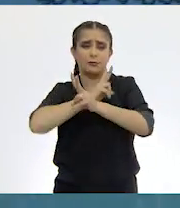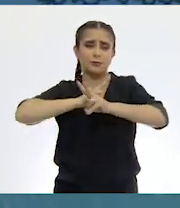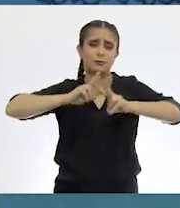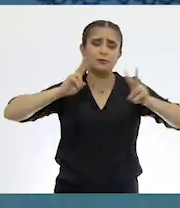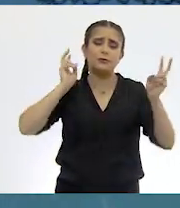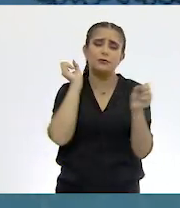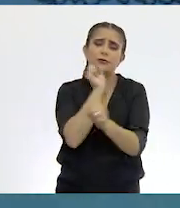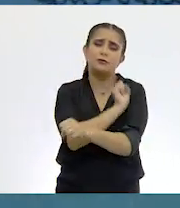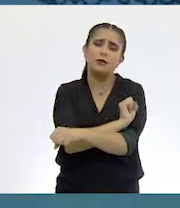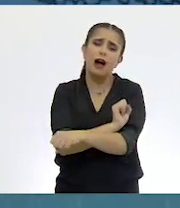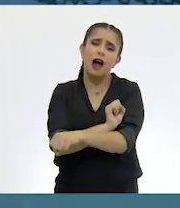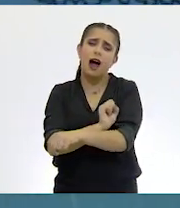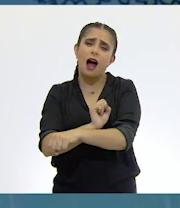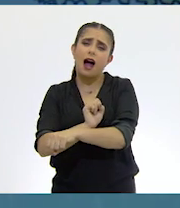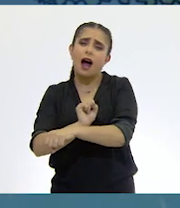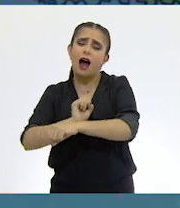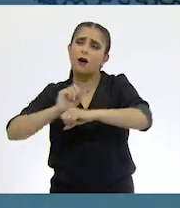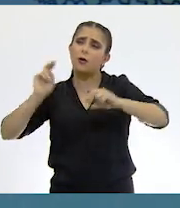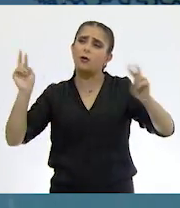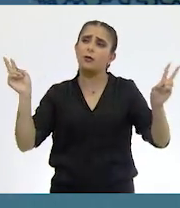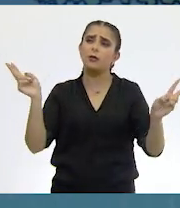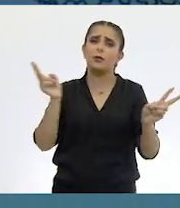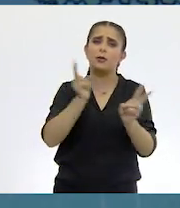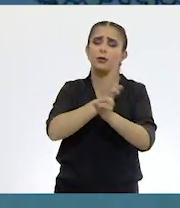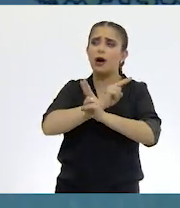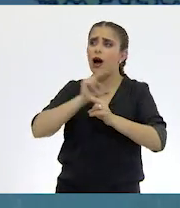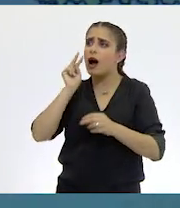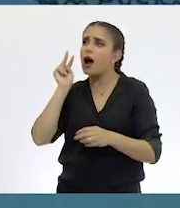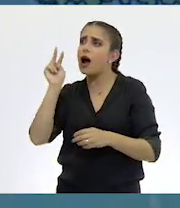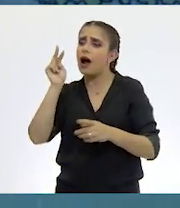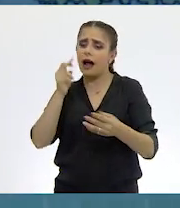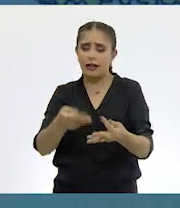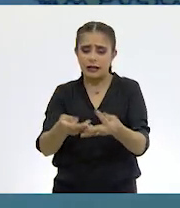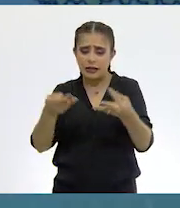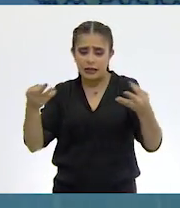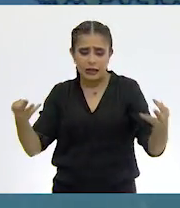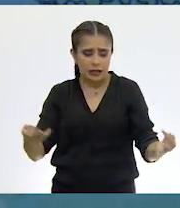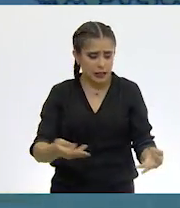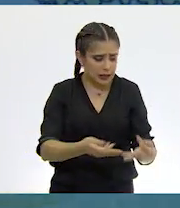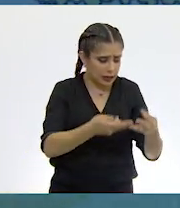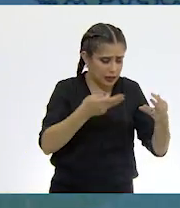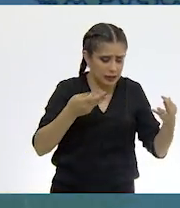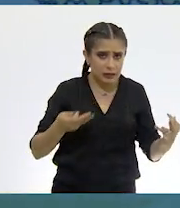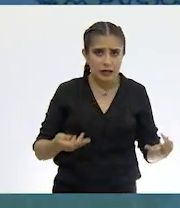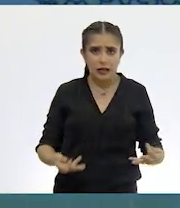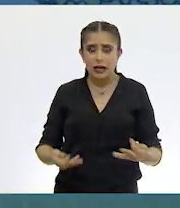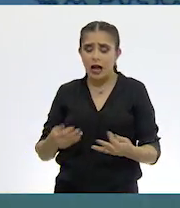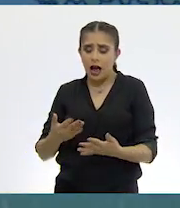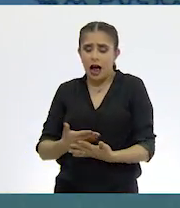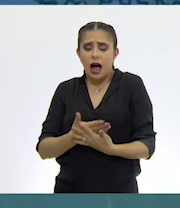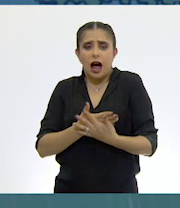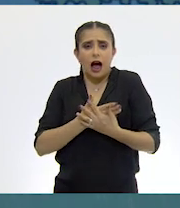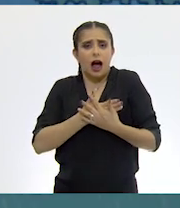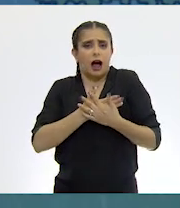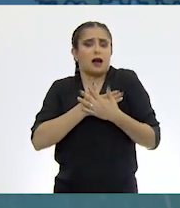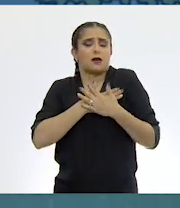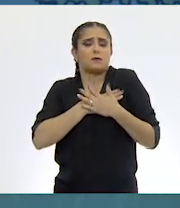solemne, nada como ellas para hacer la tierra. Siglos de amor